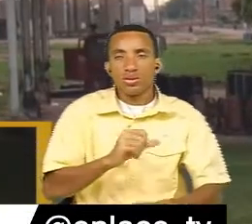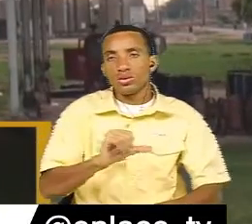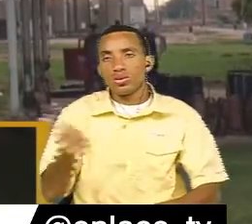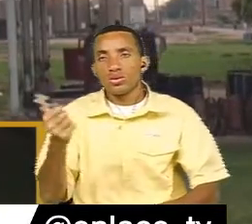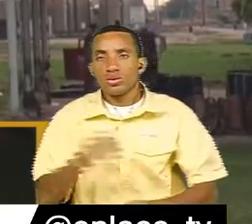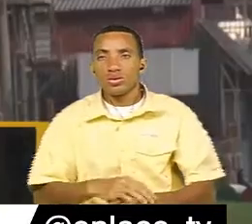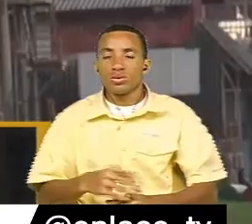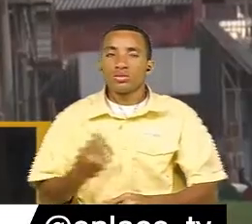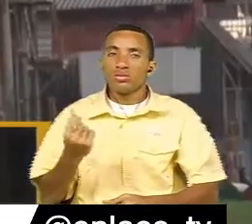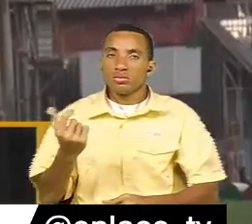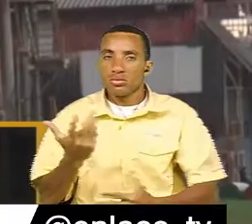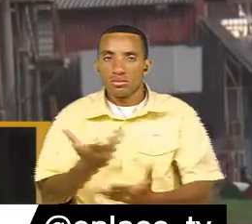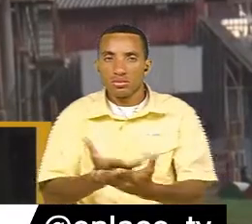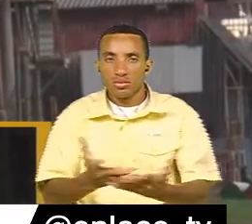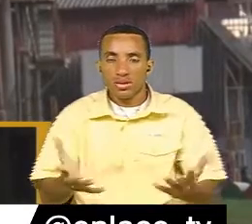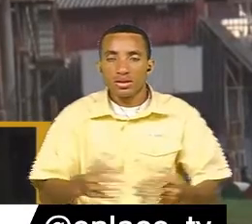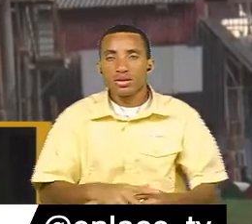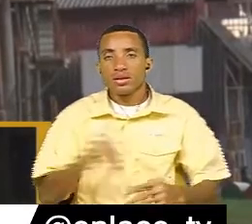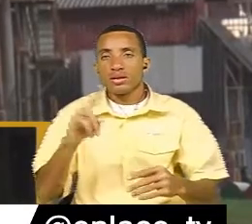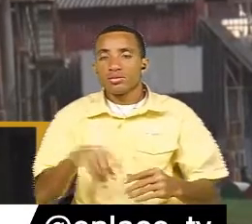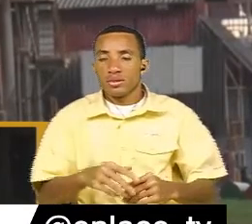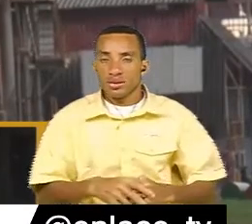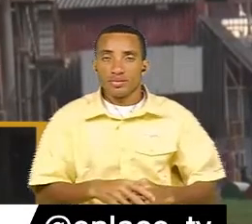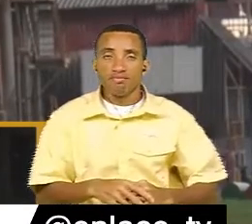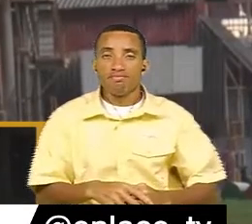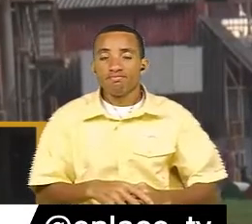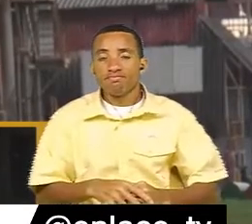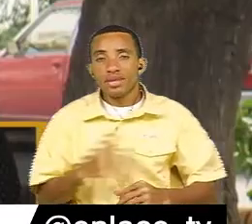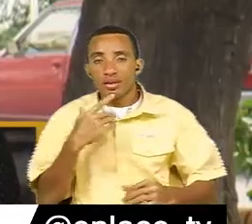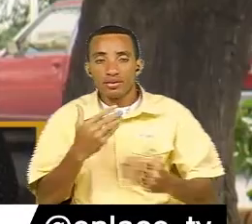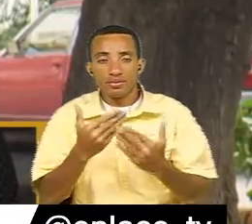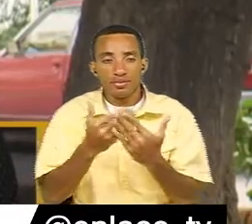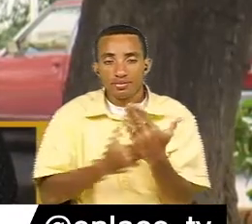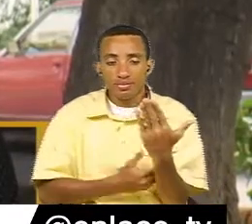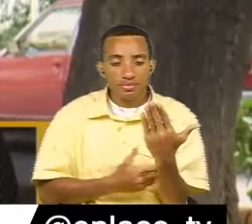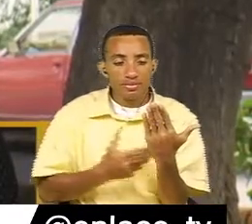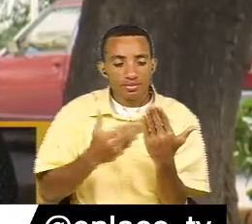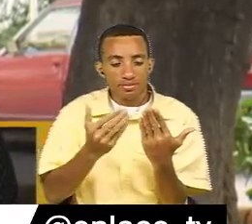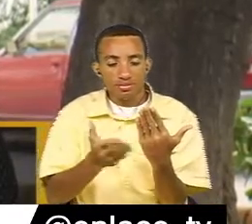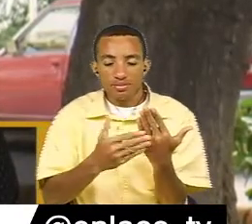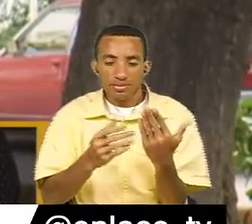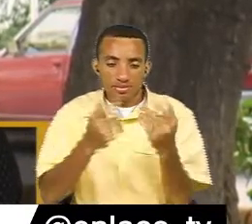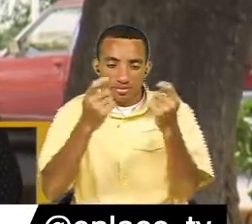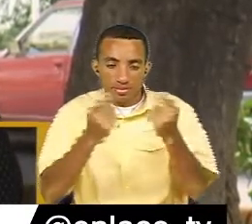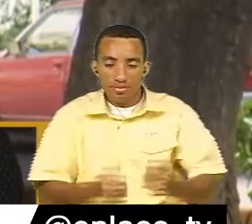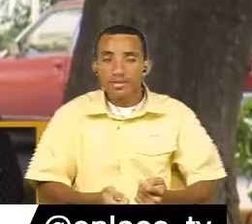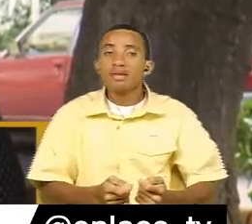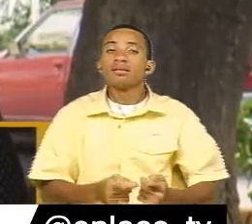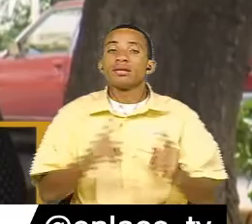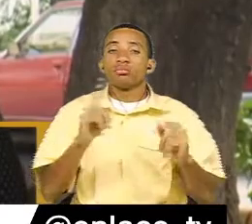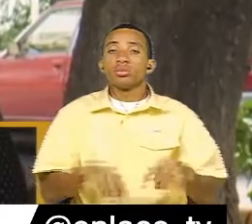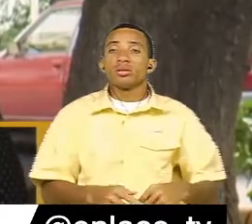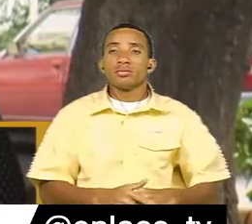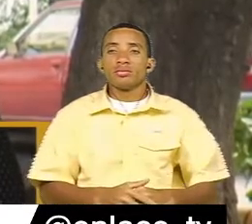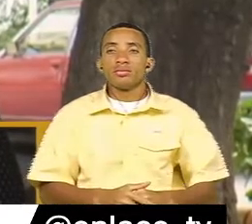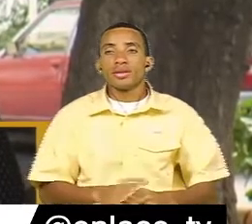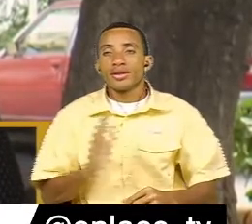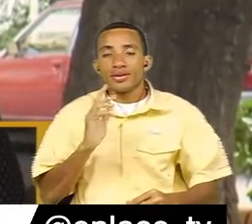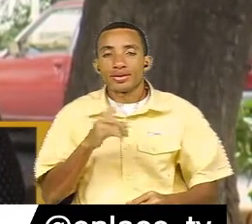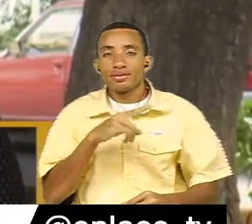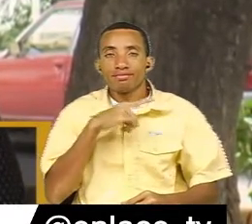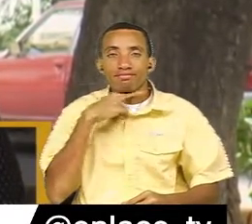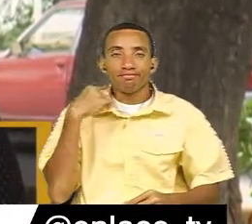ingresos o otros valores agregados que no se contabilizan, pero que le hacen sumatoria, pero en este caso negativamente